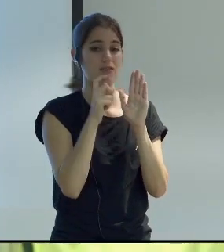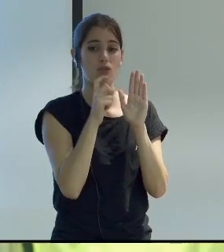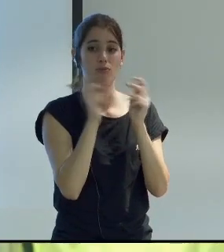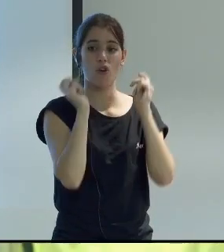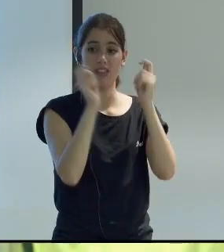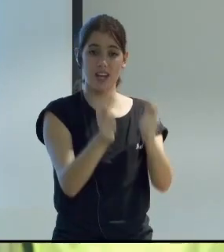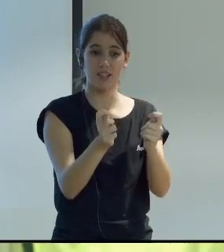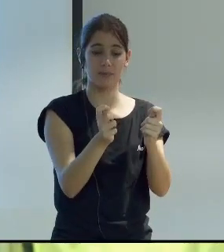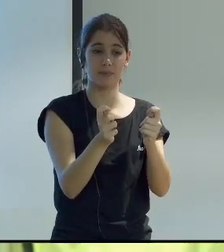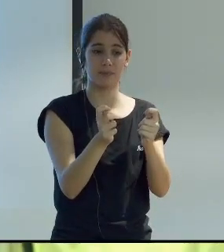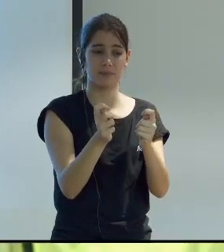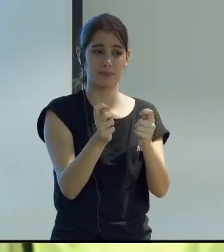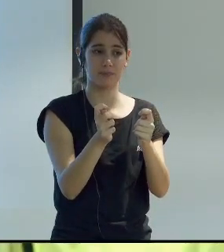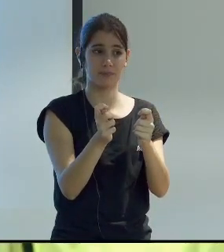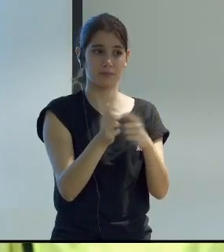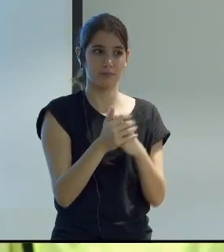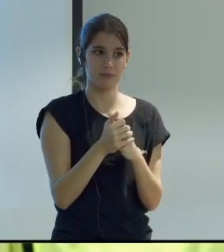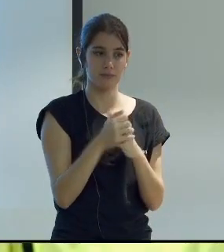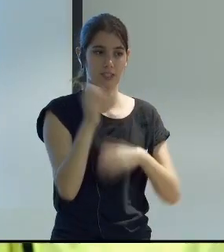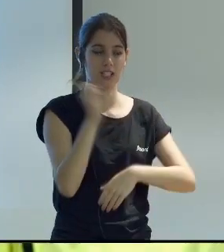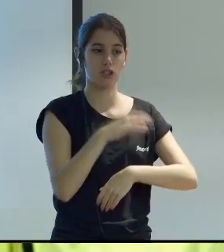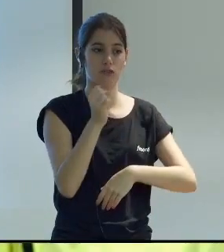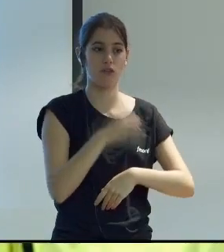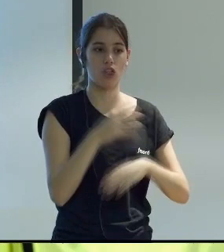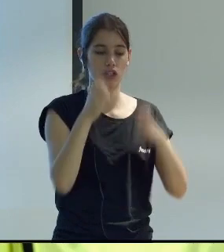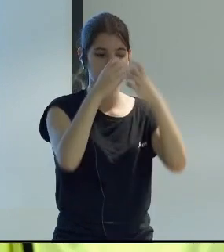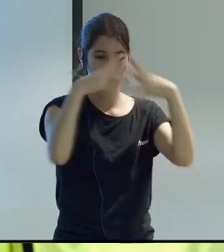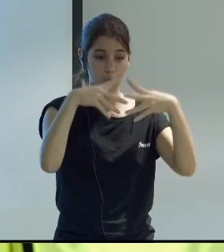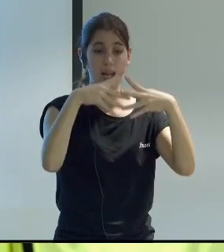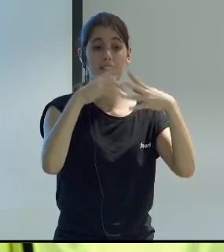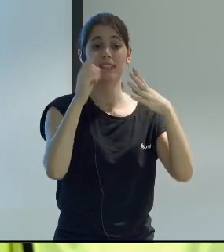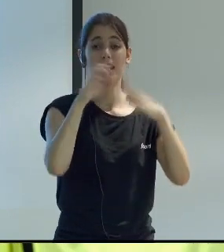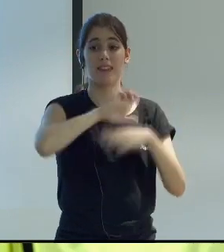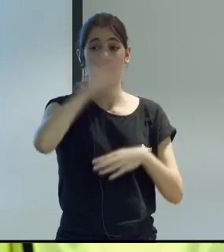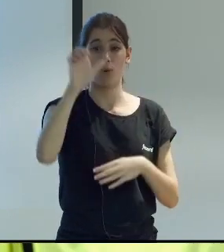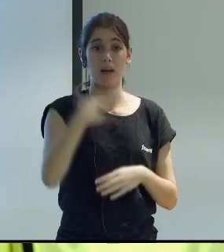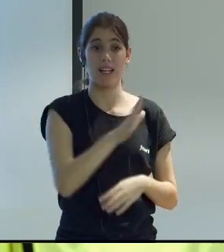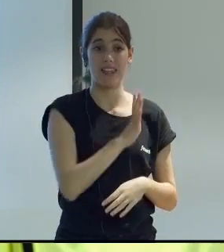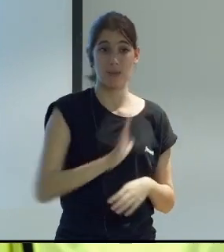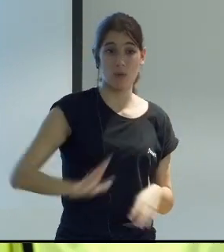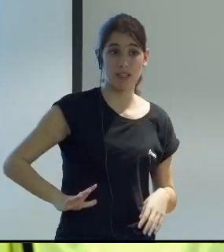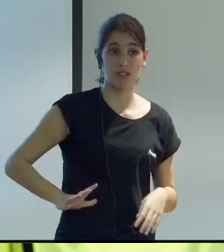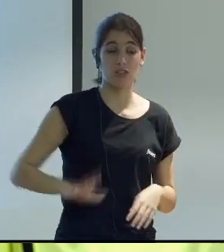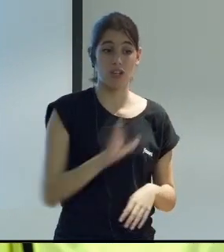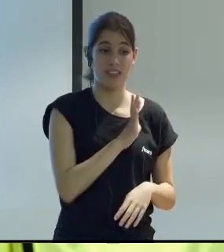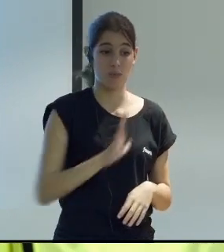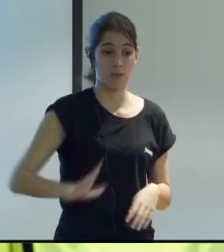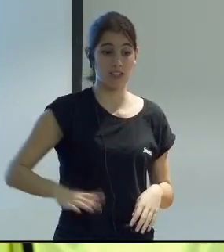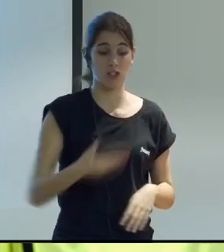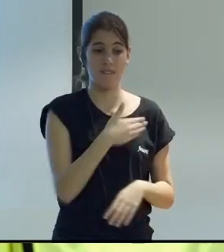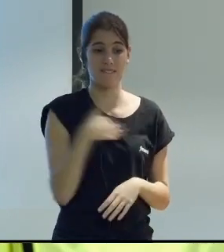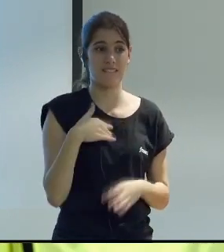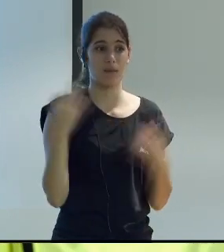asignar estos fondos estructurales de Europa. Y de momento creo que lo que queremos es